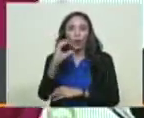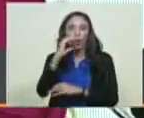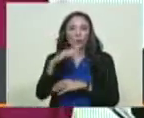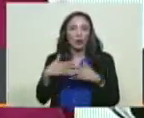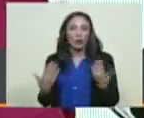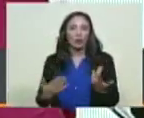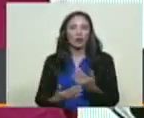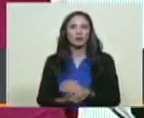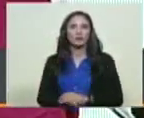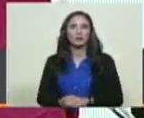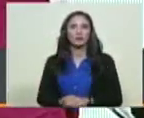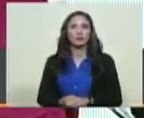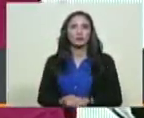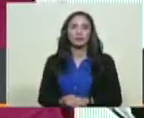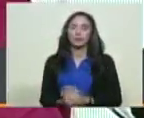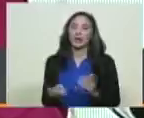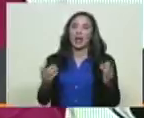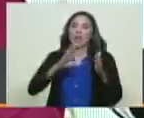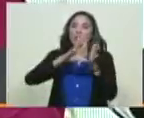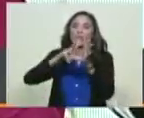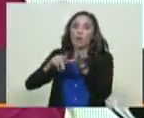oligarquía colombiana julián